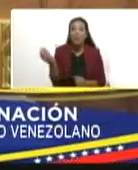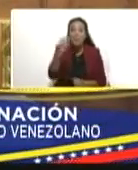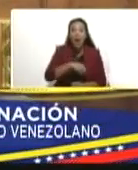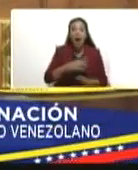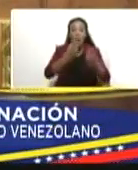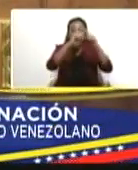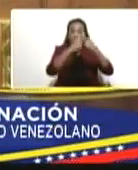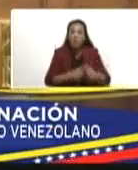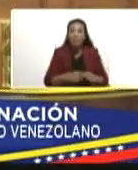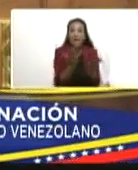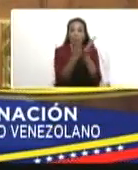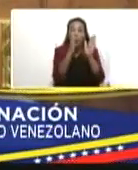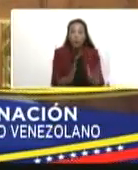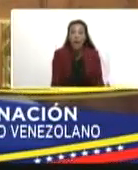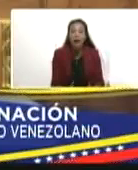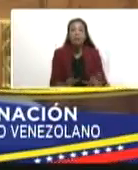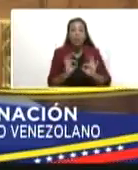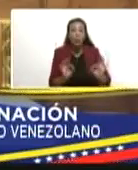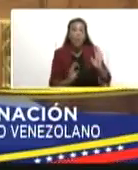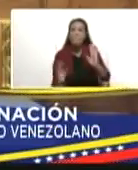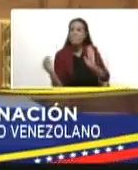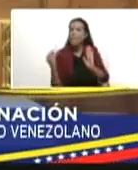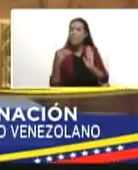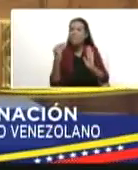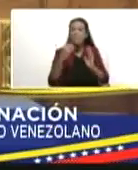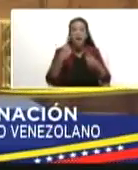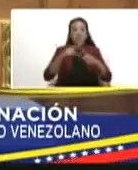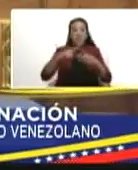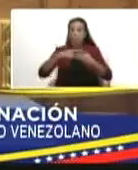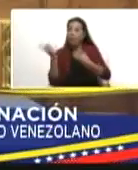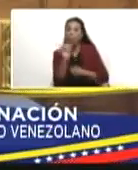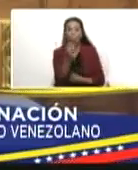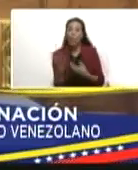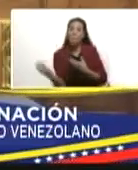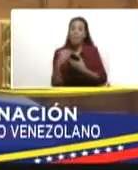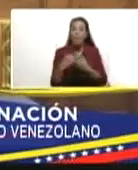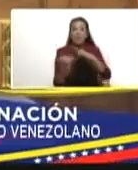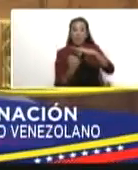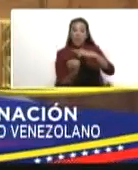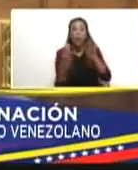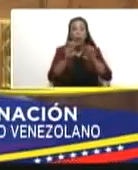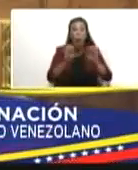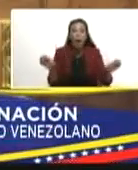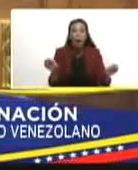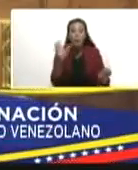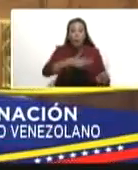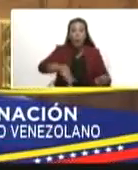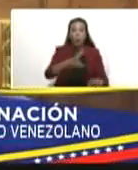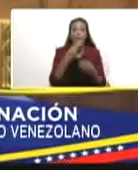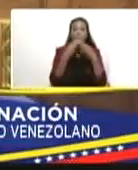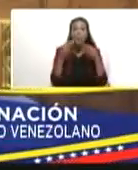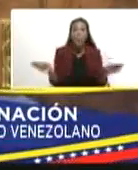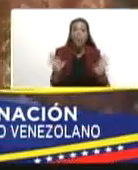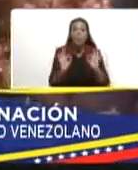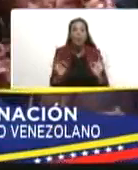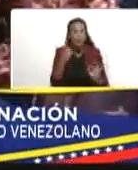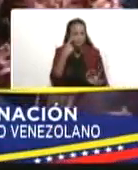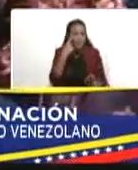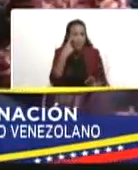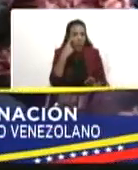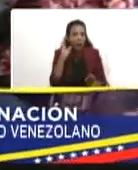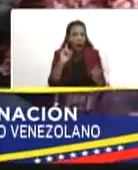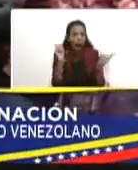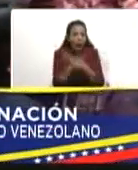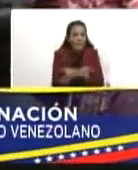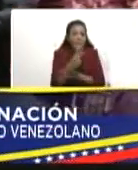matrícula estudiantil lo que ha ido creciendo y de las instituciones educativas del país fíjense usted el gran